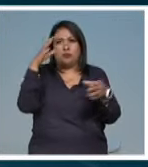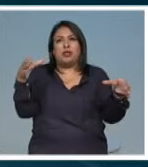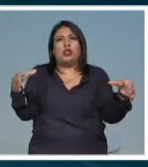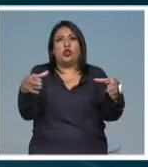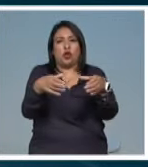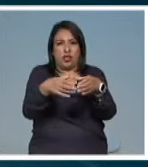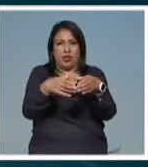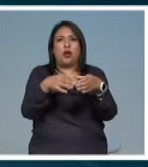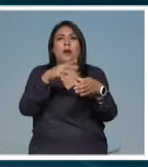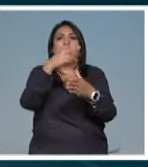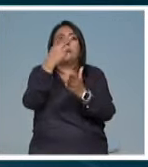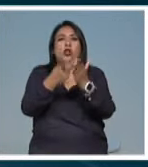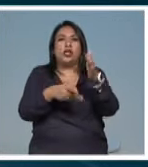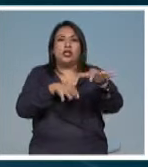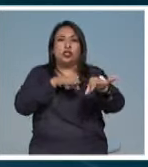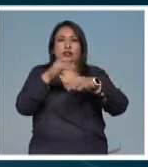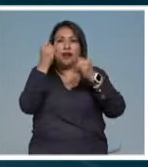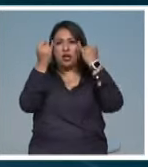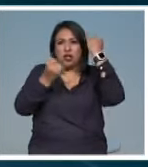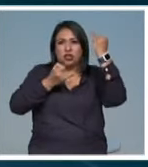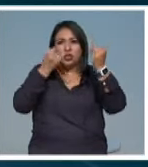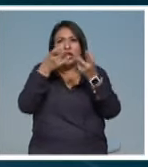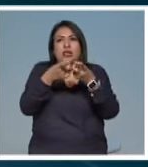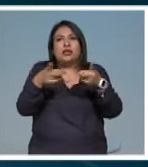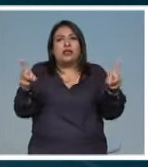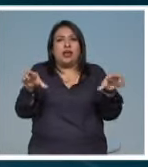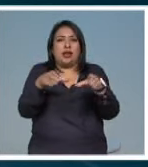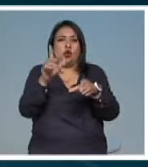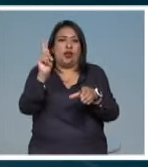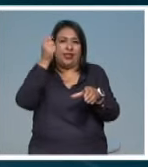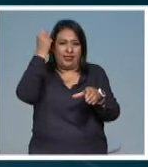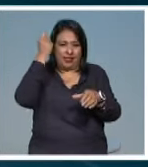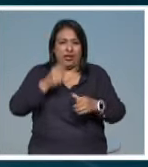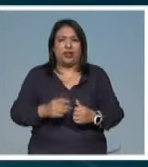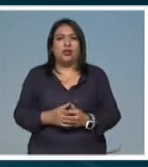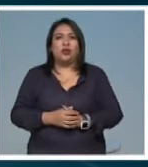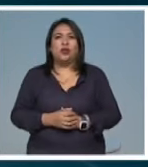categoría Proyectos o Trabajos Creativos que desarrollen el campo tecnológico.